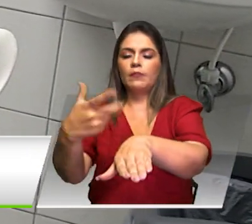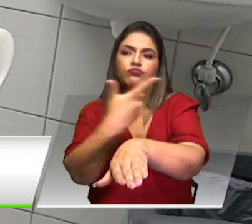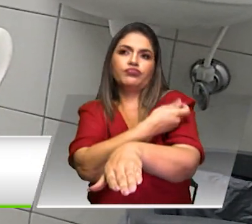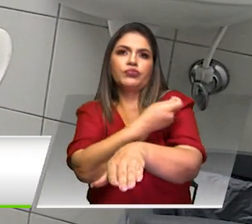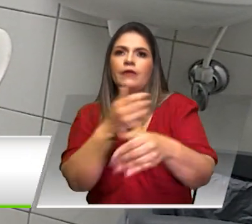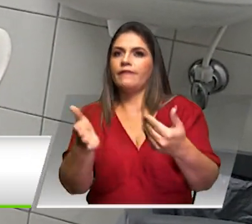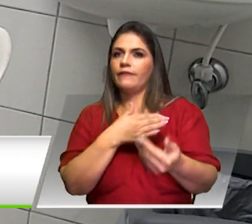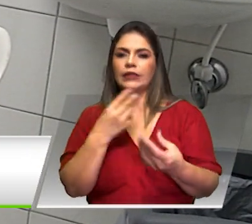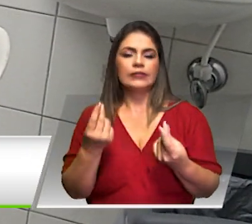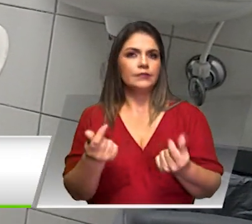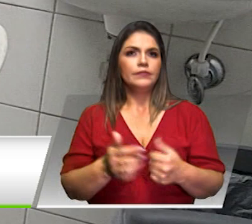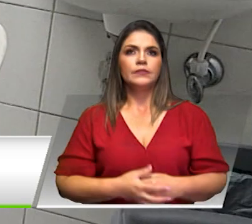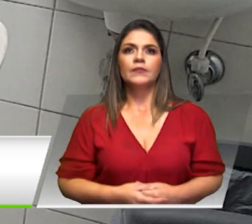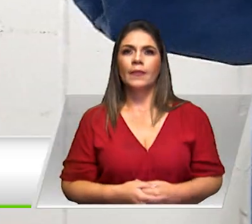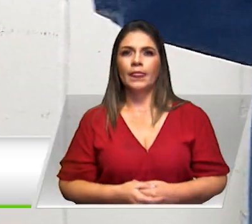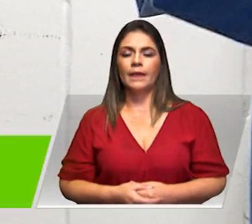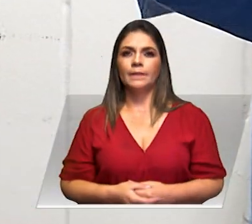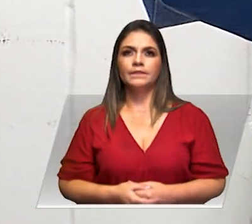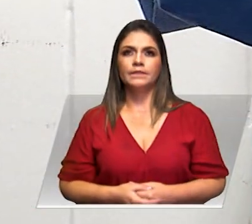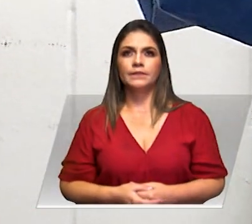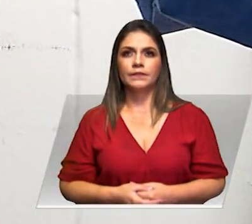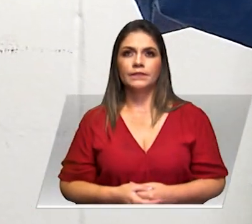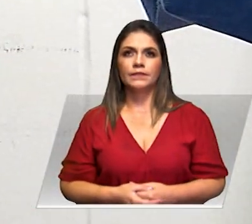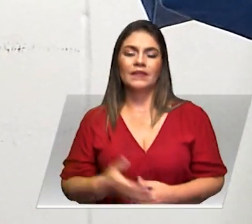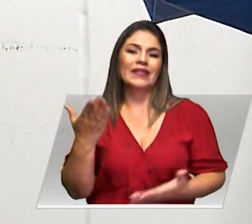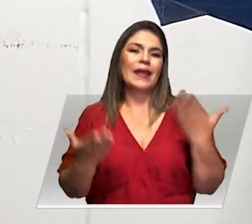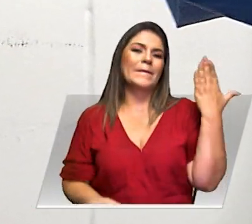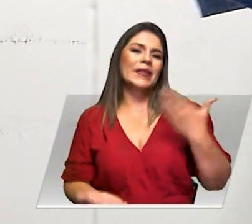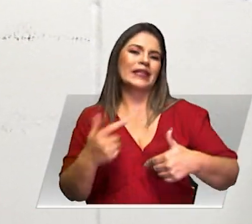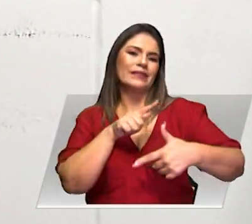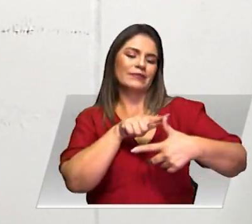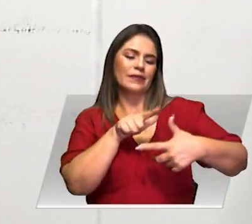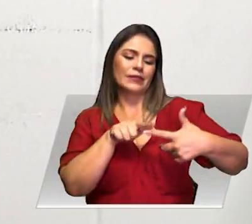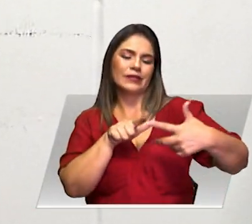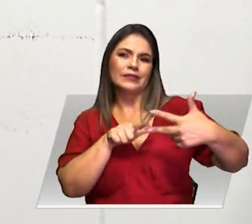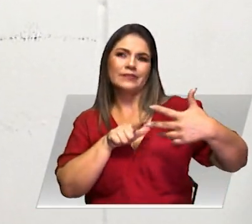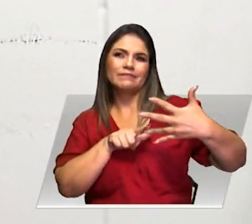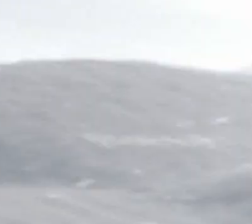espacios se vacunarán las personas según las etapas de priorización